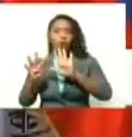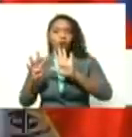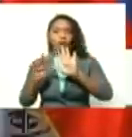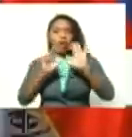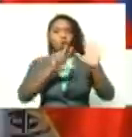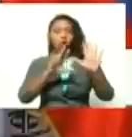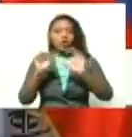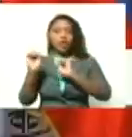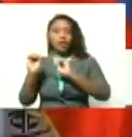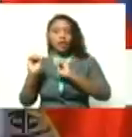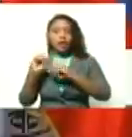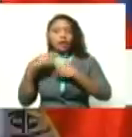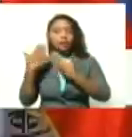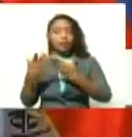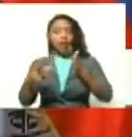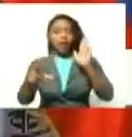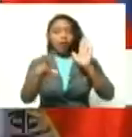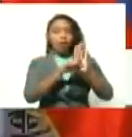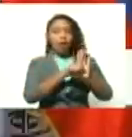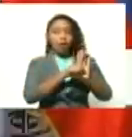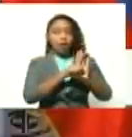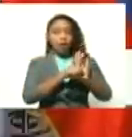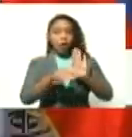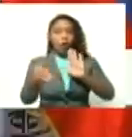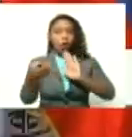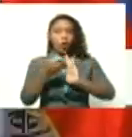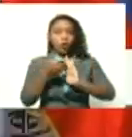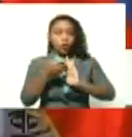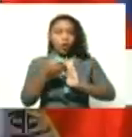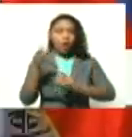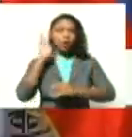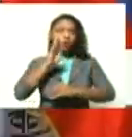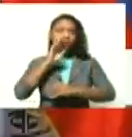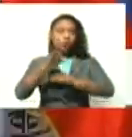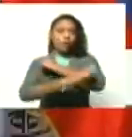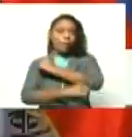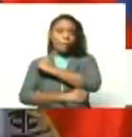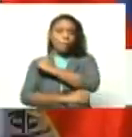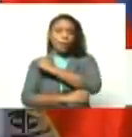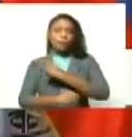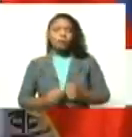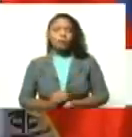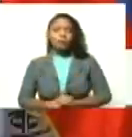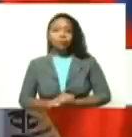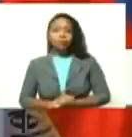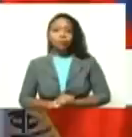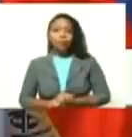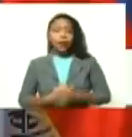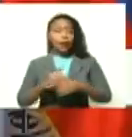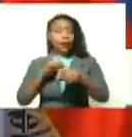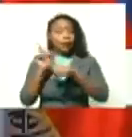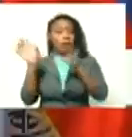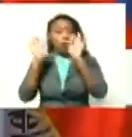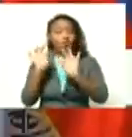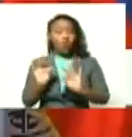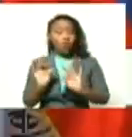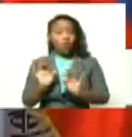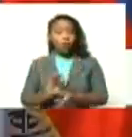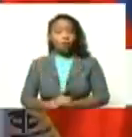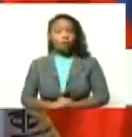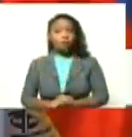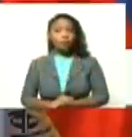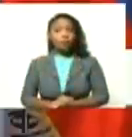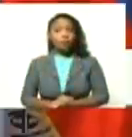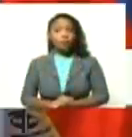80 de la ley contra la corrupción. En tal sentido, pues, y de esta forma,